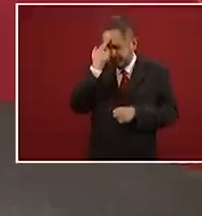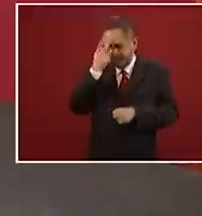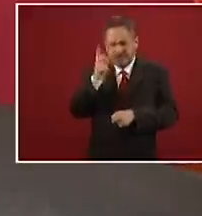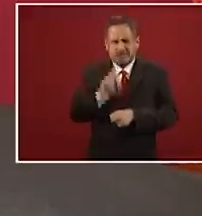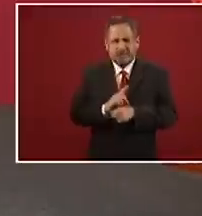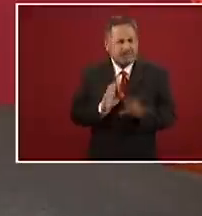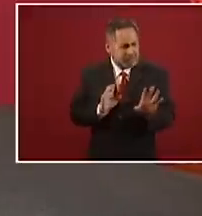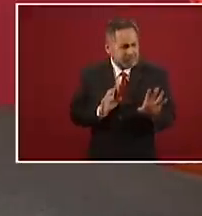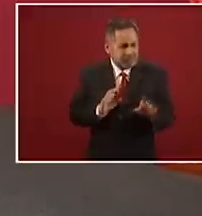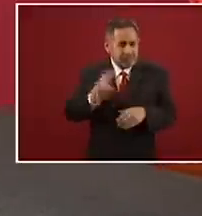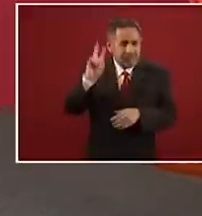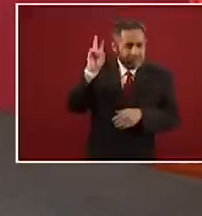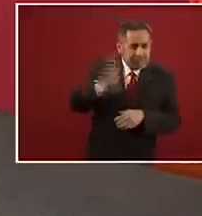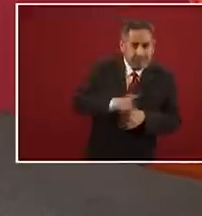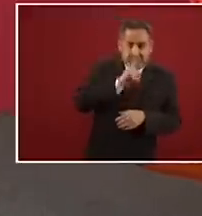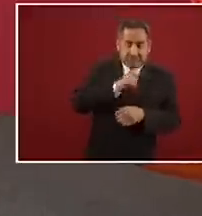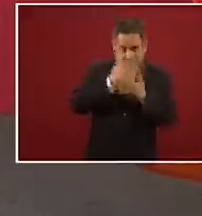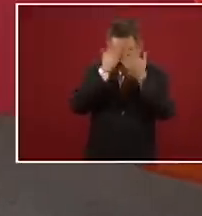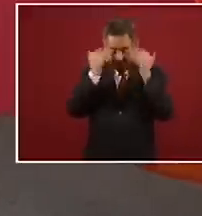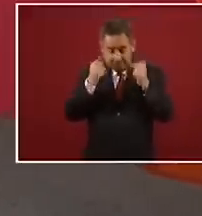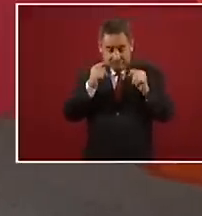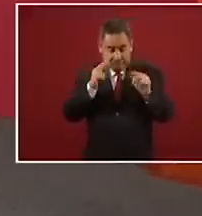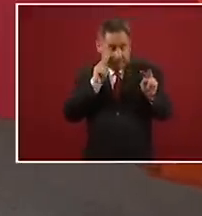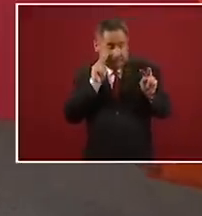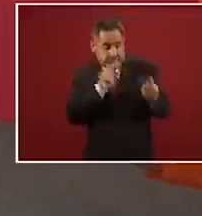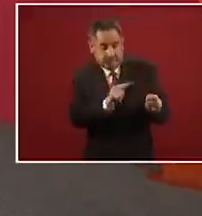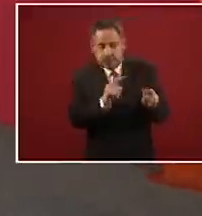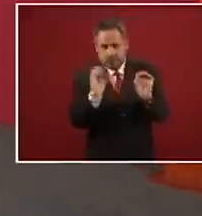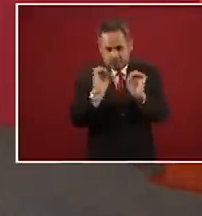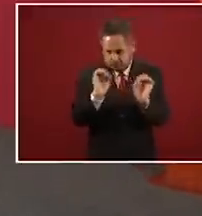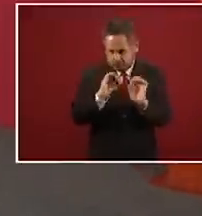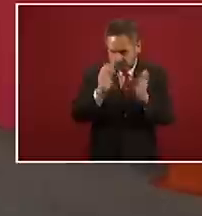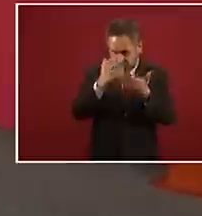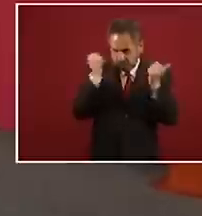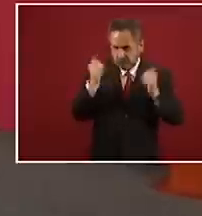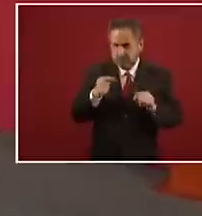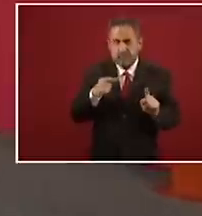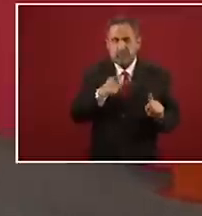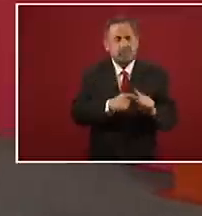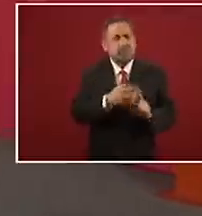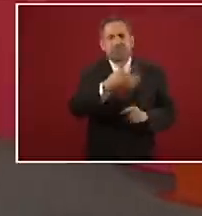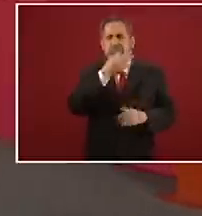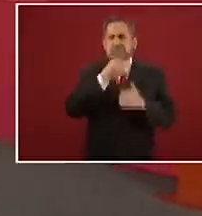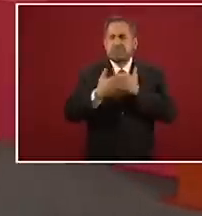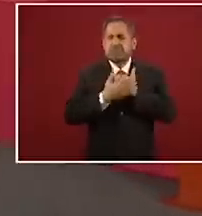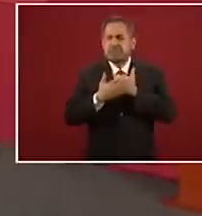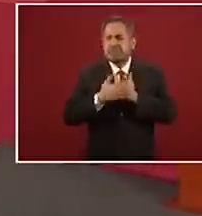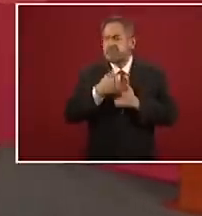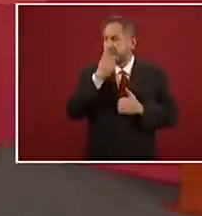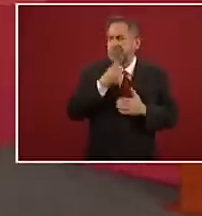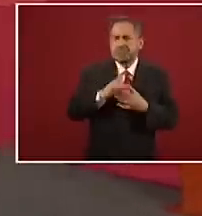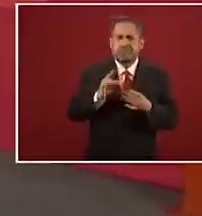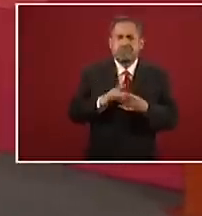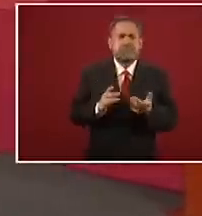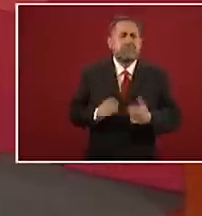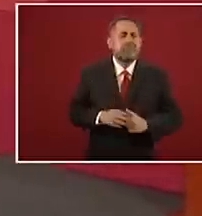no sé si sea cierto porque no pude verlo, alguien me comentó de que